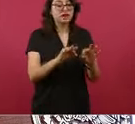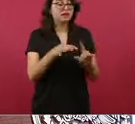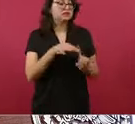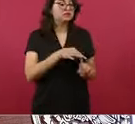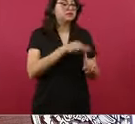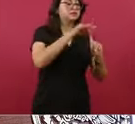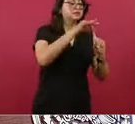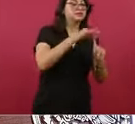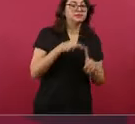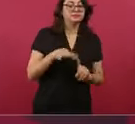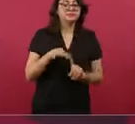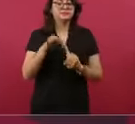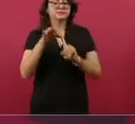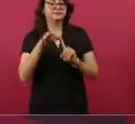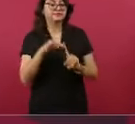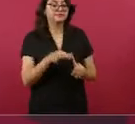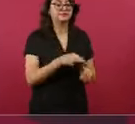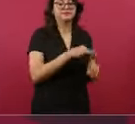quieren